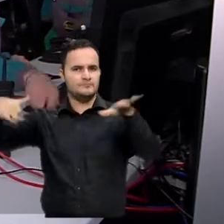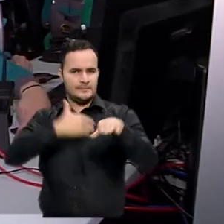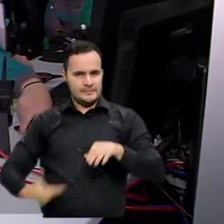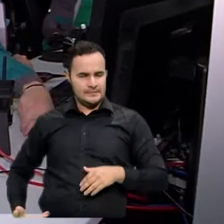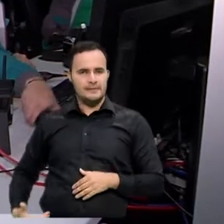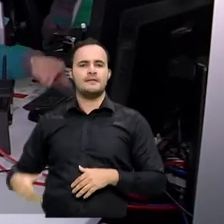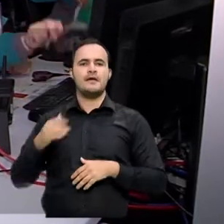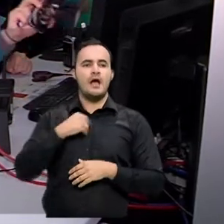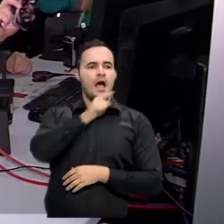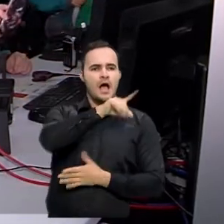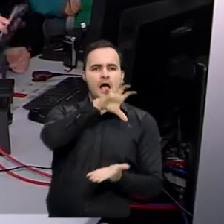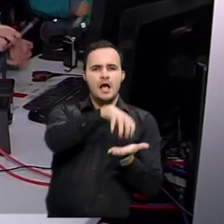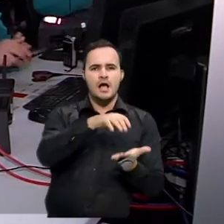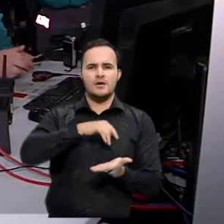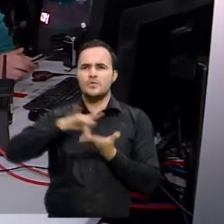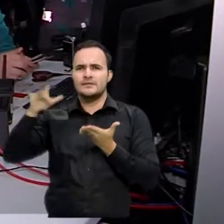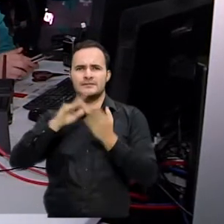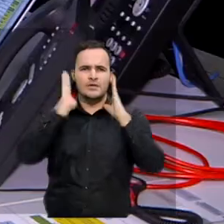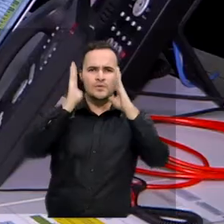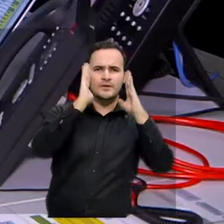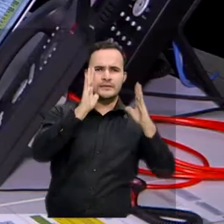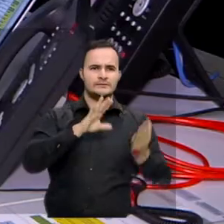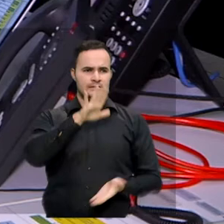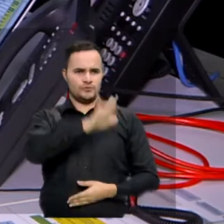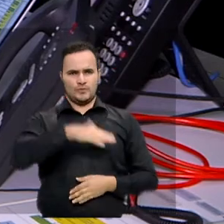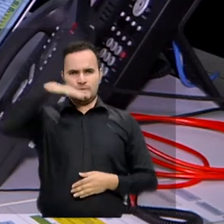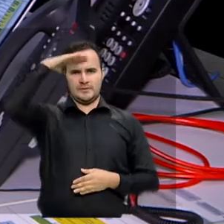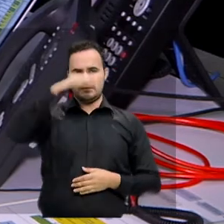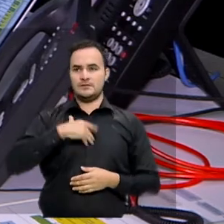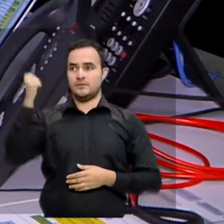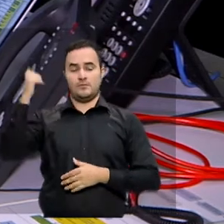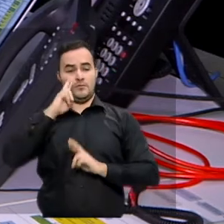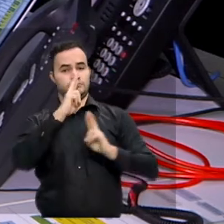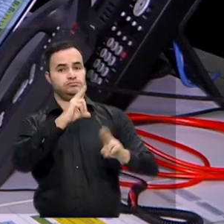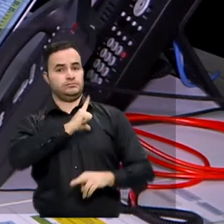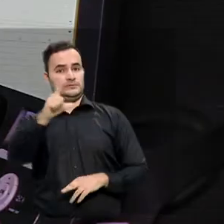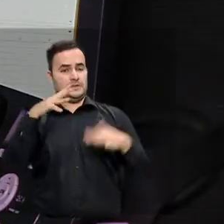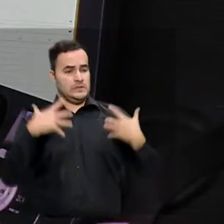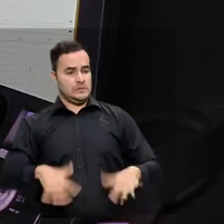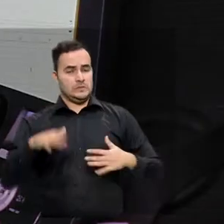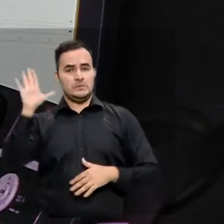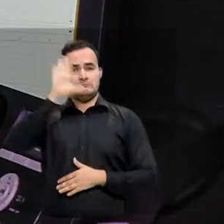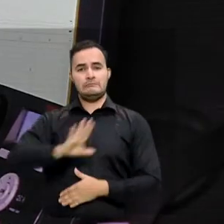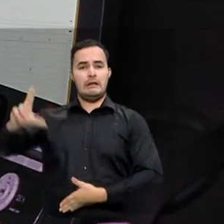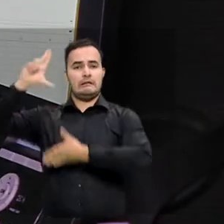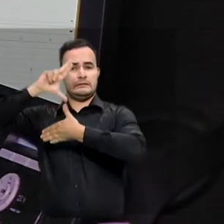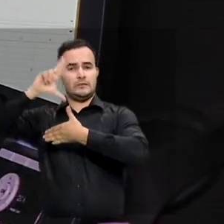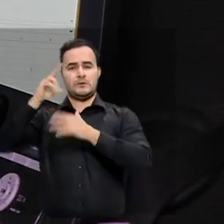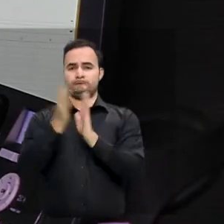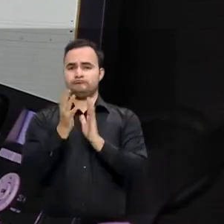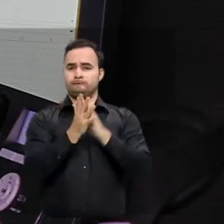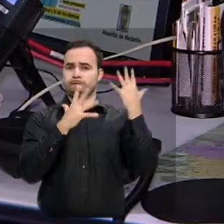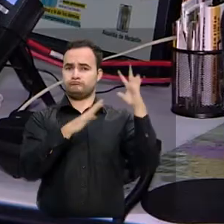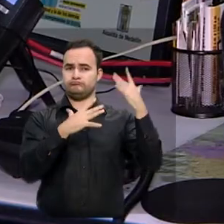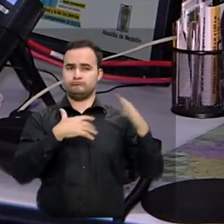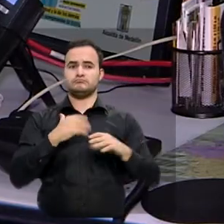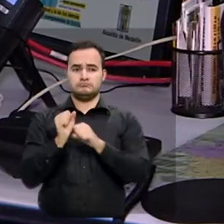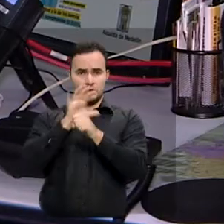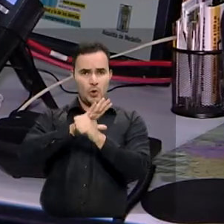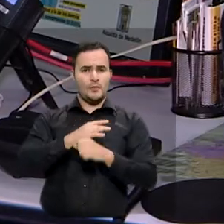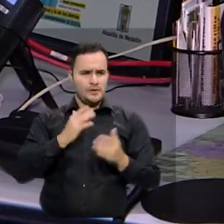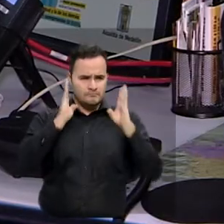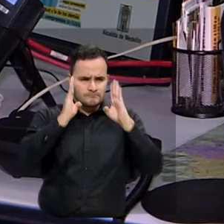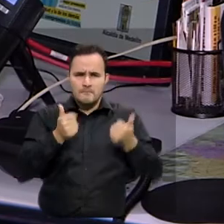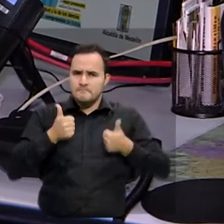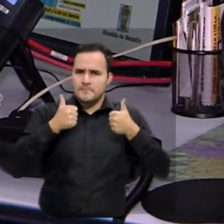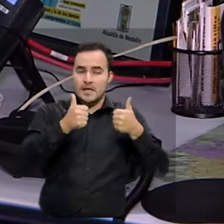de Urgencias y Emergencias fue destacado como uno de los mejores de Latinoamérica para la atención por COVID-19